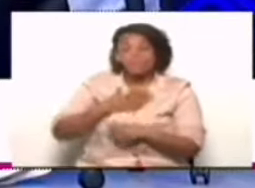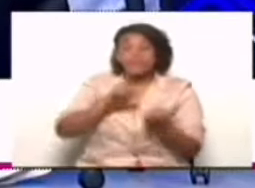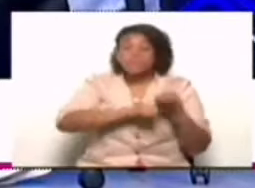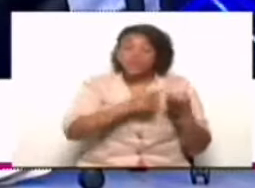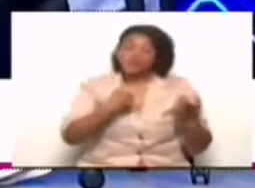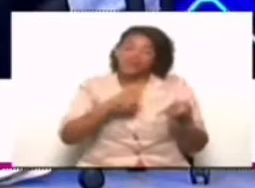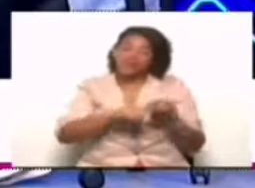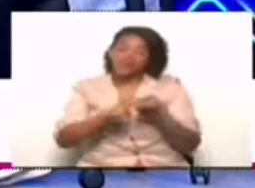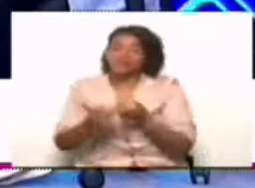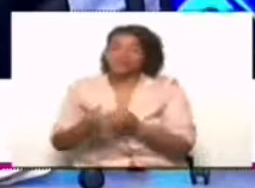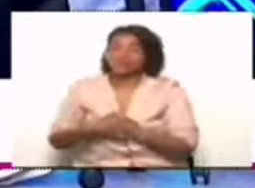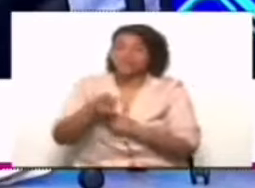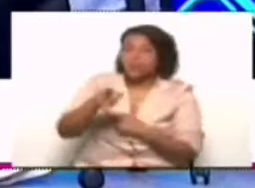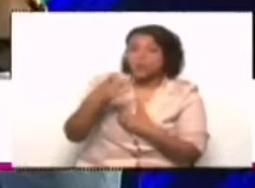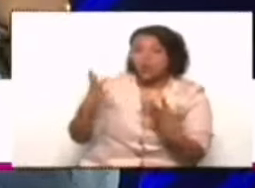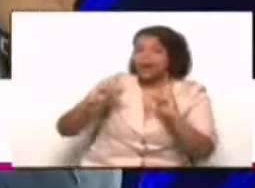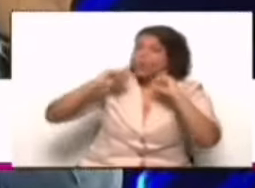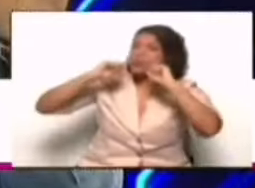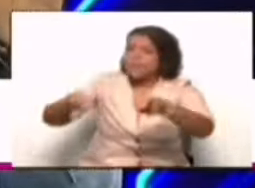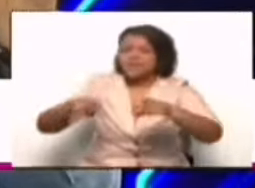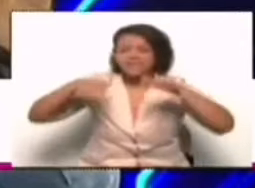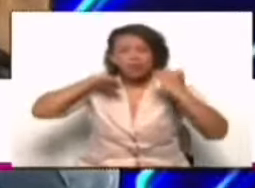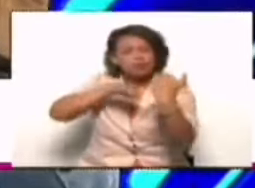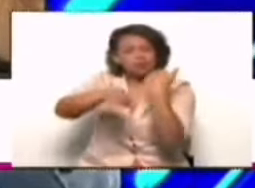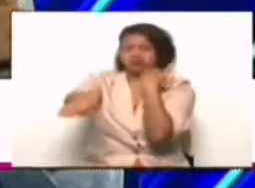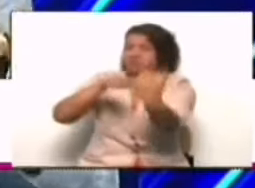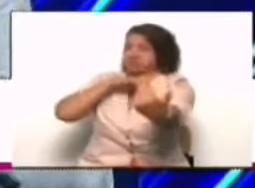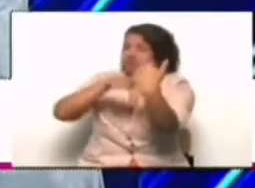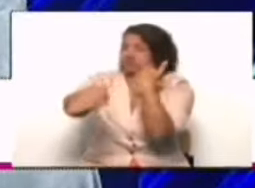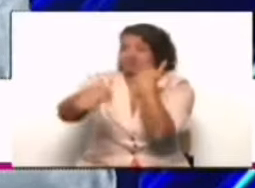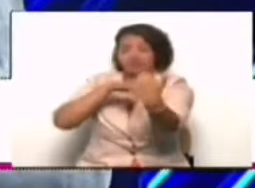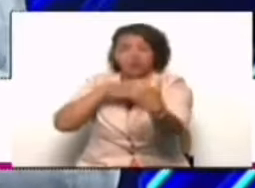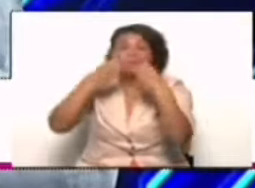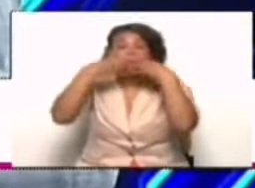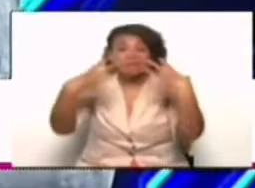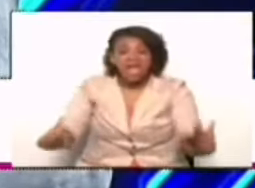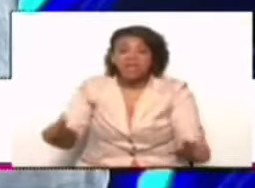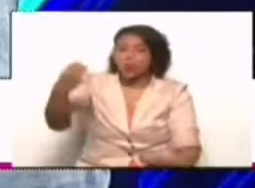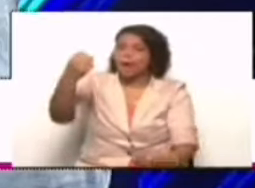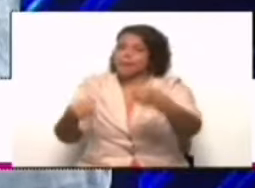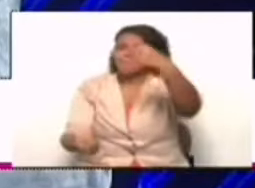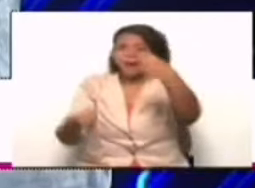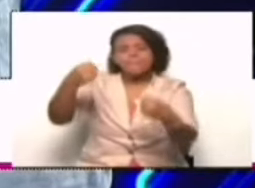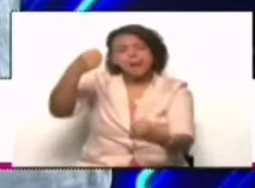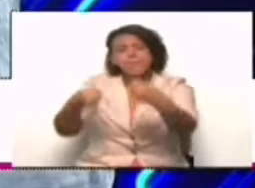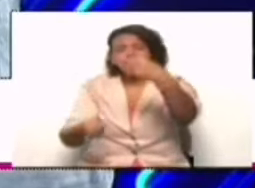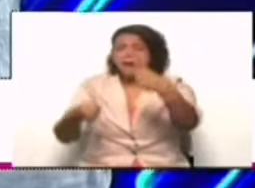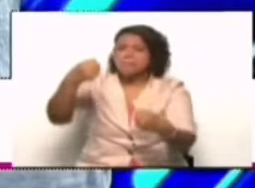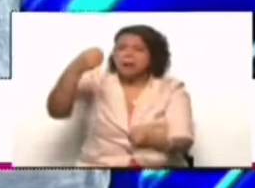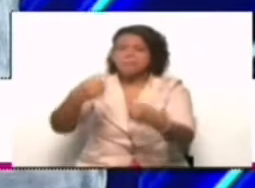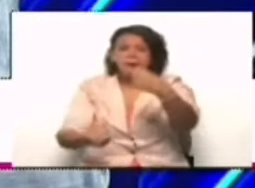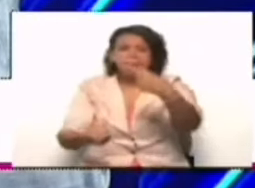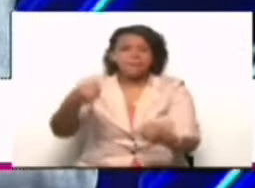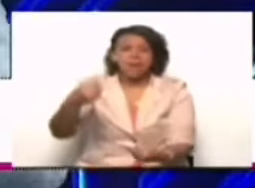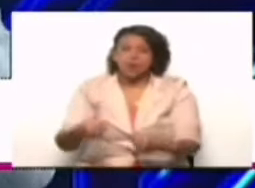Sí. Una autopista gigantesca. Y yo iba montado, encaramado ahí